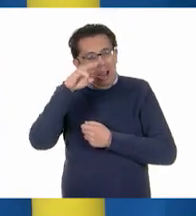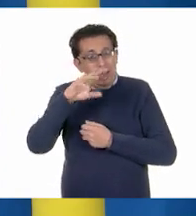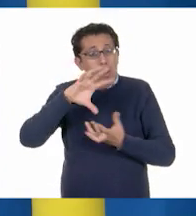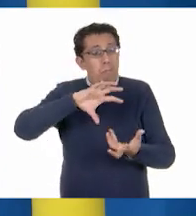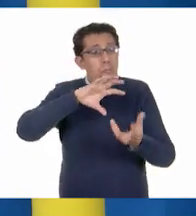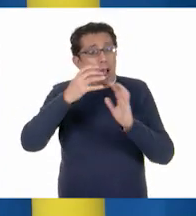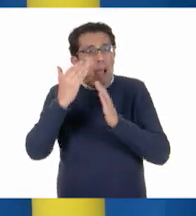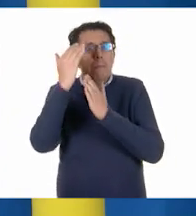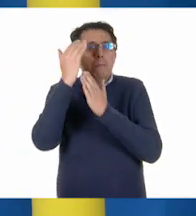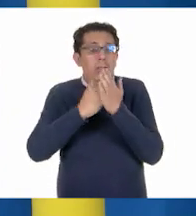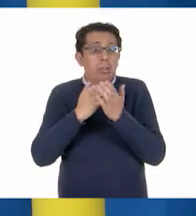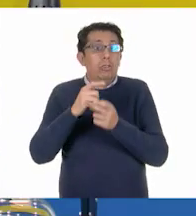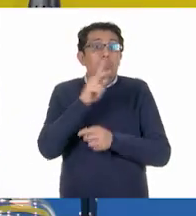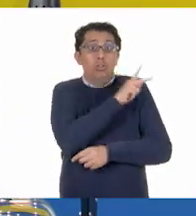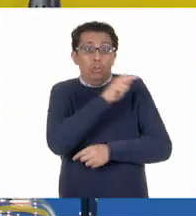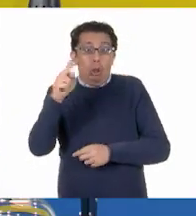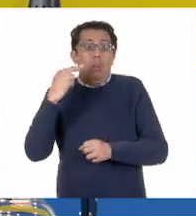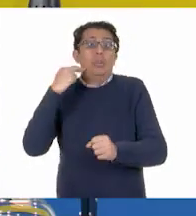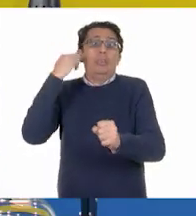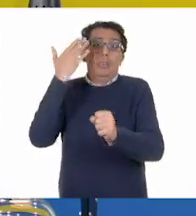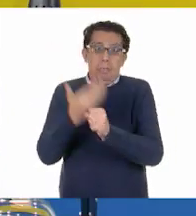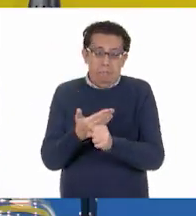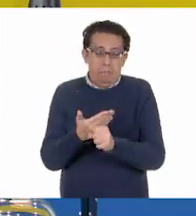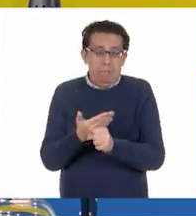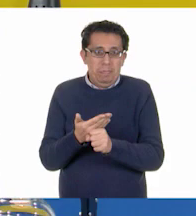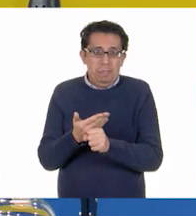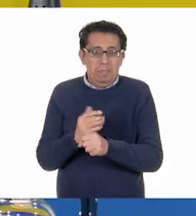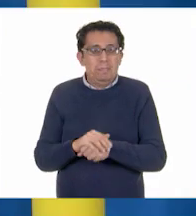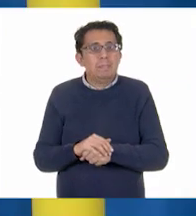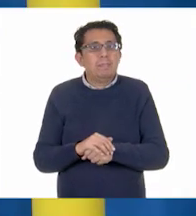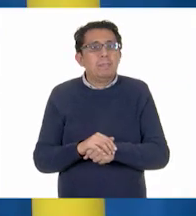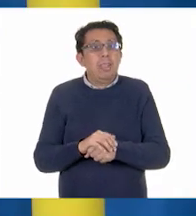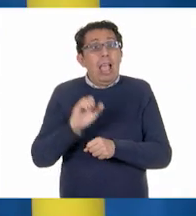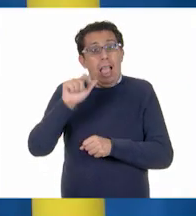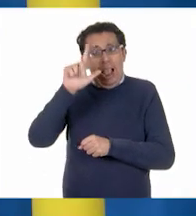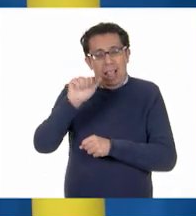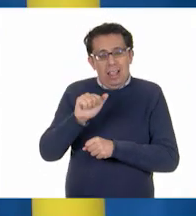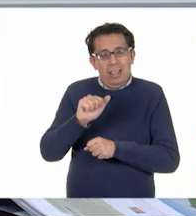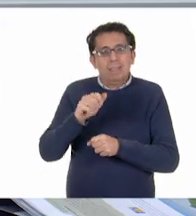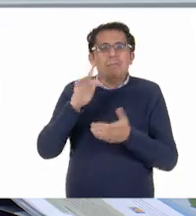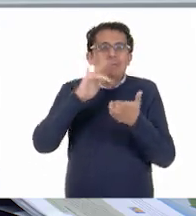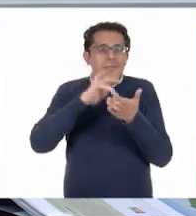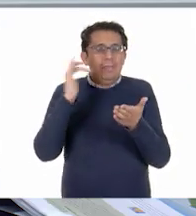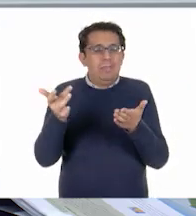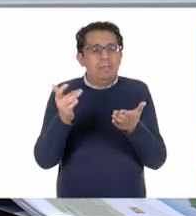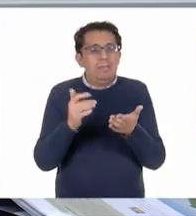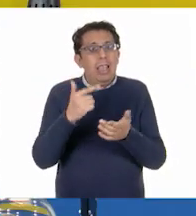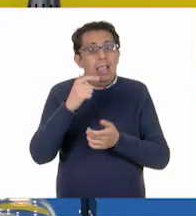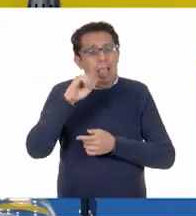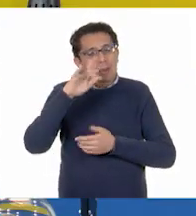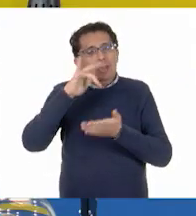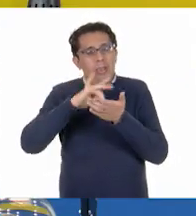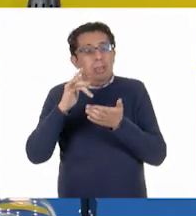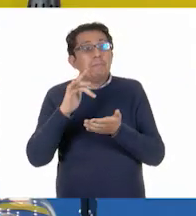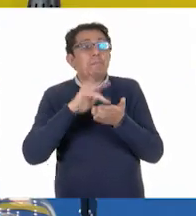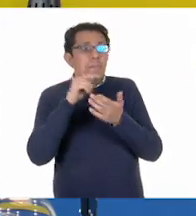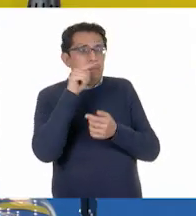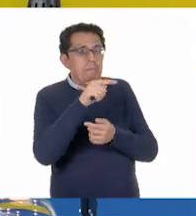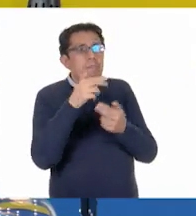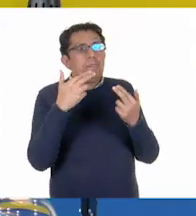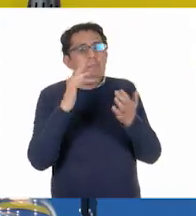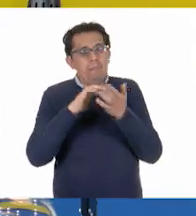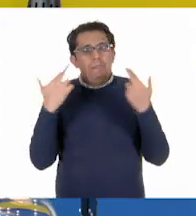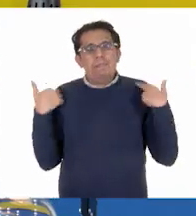nos toca a todos. Así es. Ale, Gaby, muchísimas gracias. Gracias a ti y gracias,